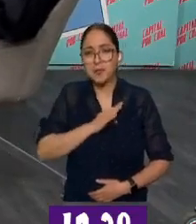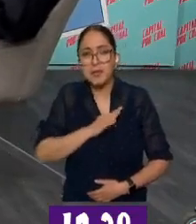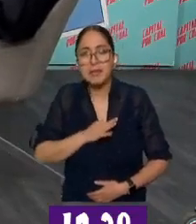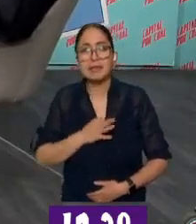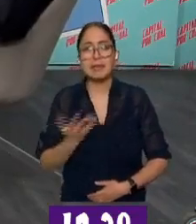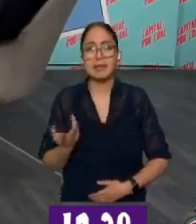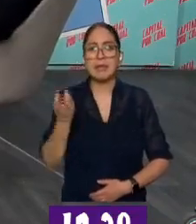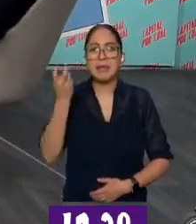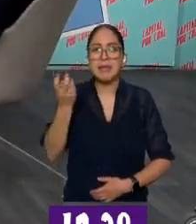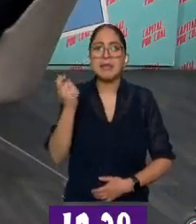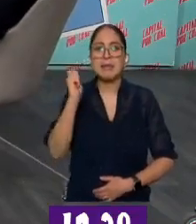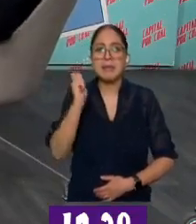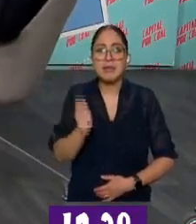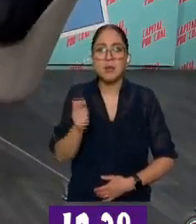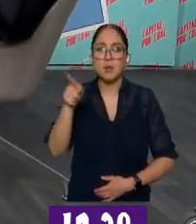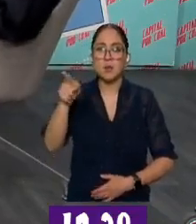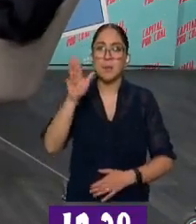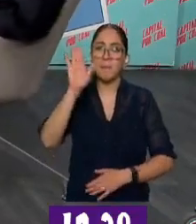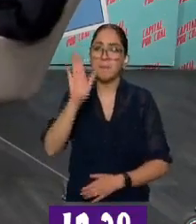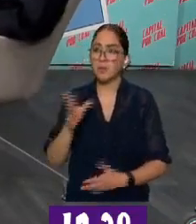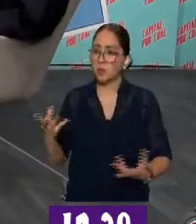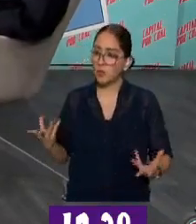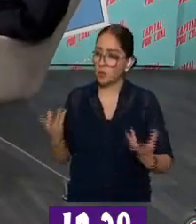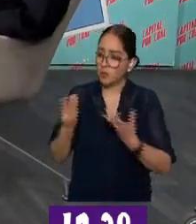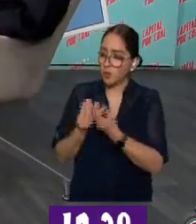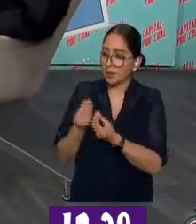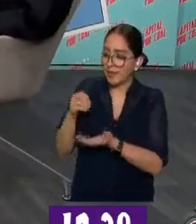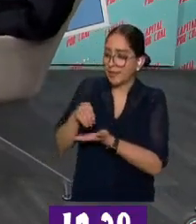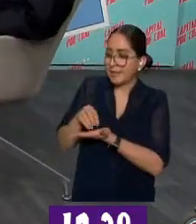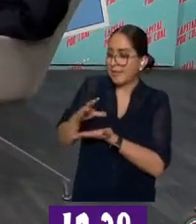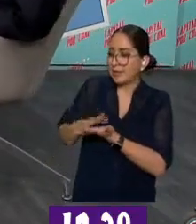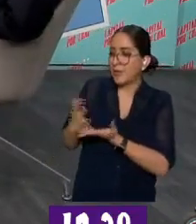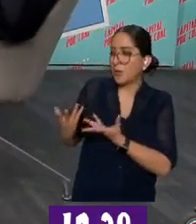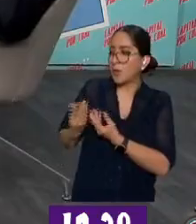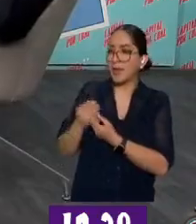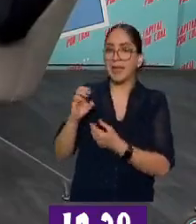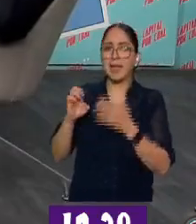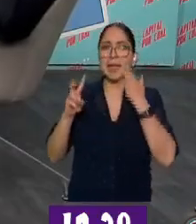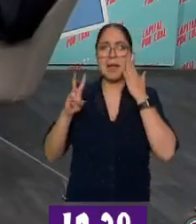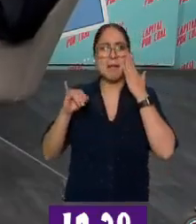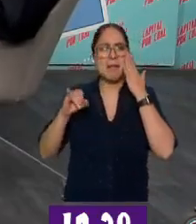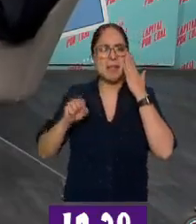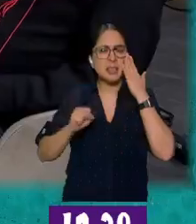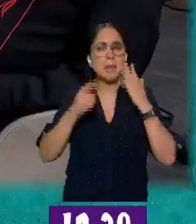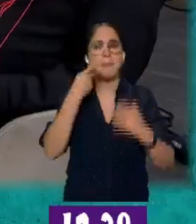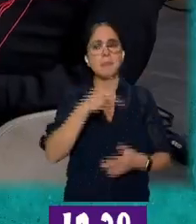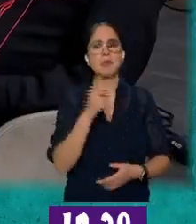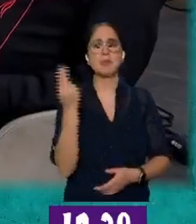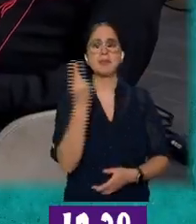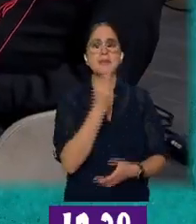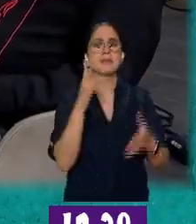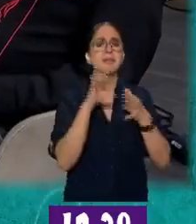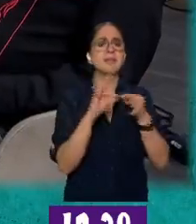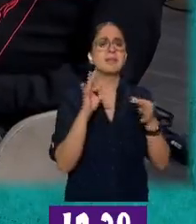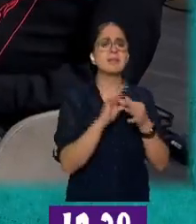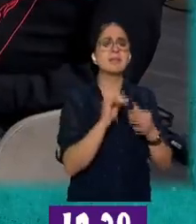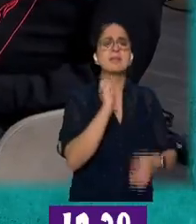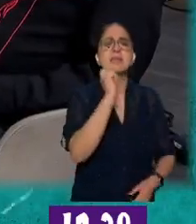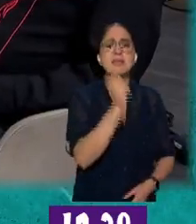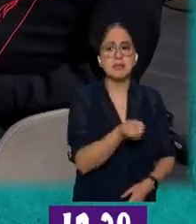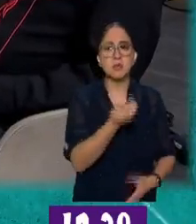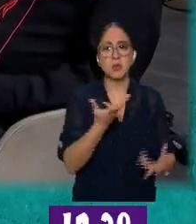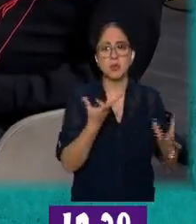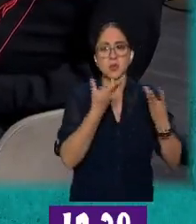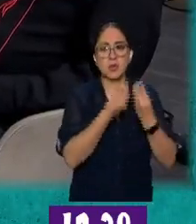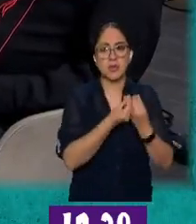una cita con Elvis, imagínese. Platíquenos de qué se trata, que por ahí también involucraron a Leonardo